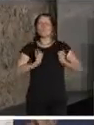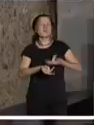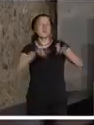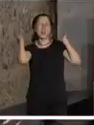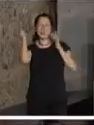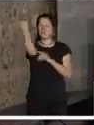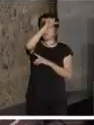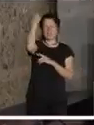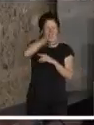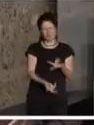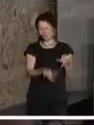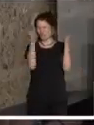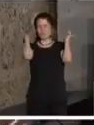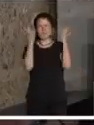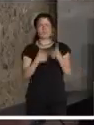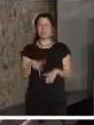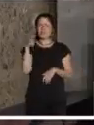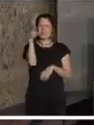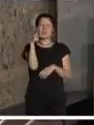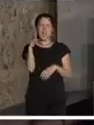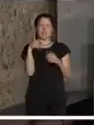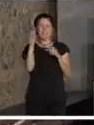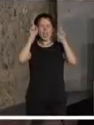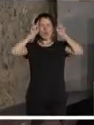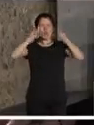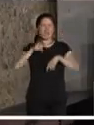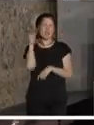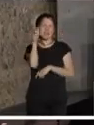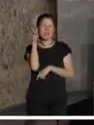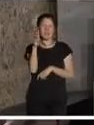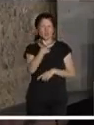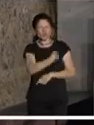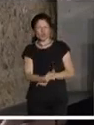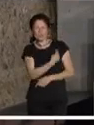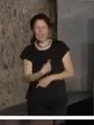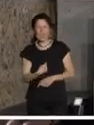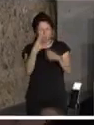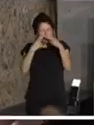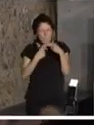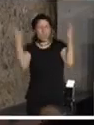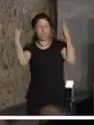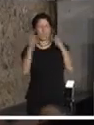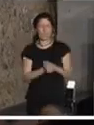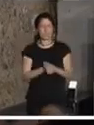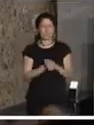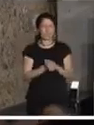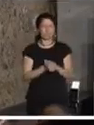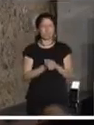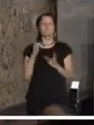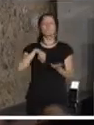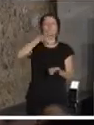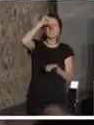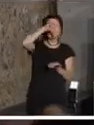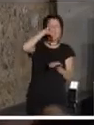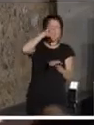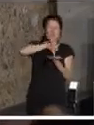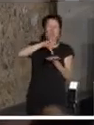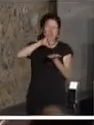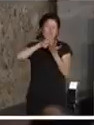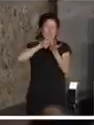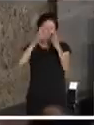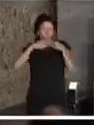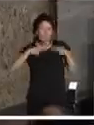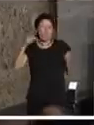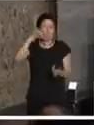violencias machistas el derecho a la educación el derecho a la sanidad pública la remunicipalización de los servicios